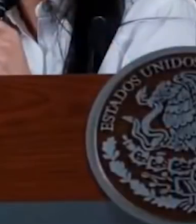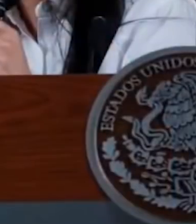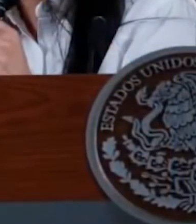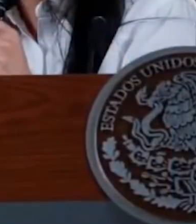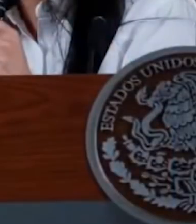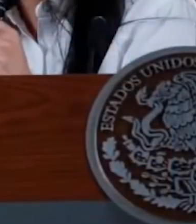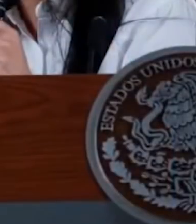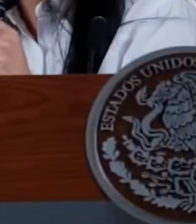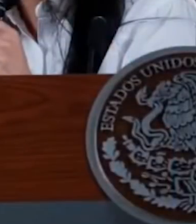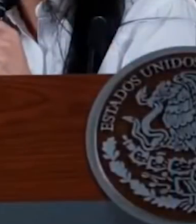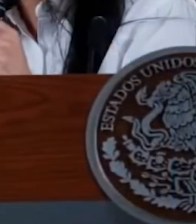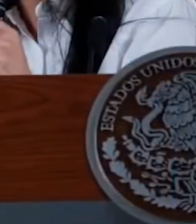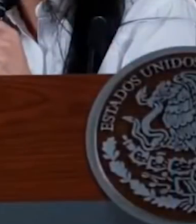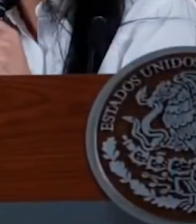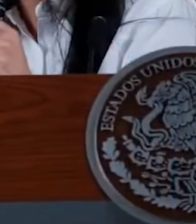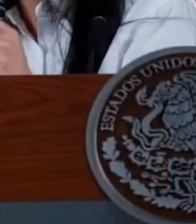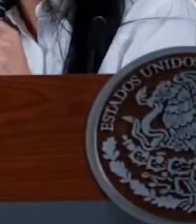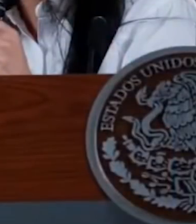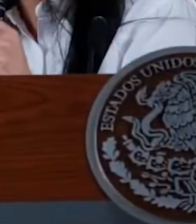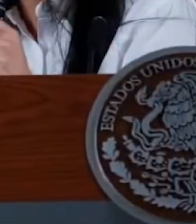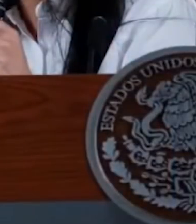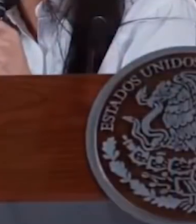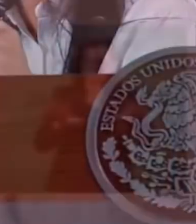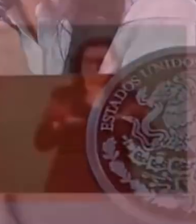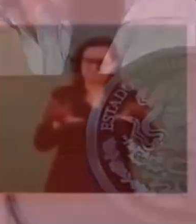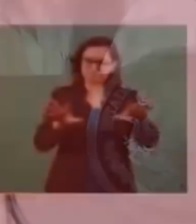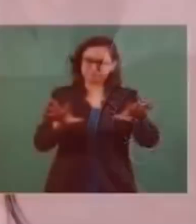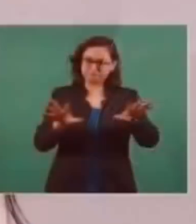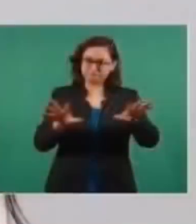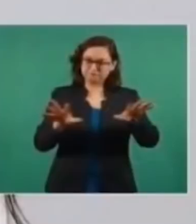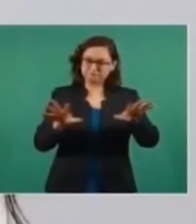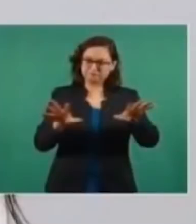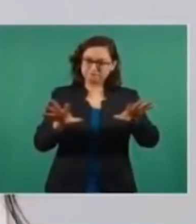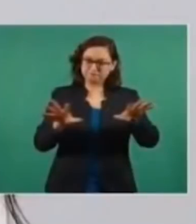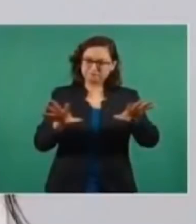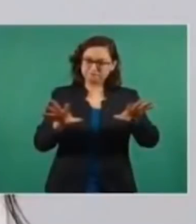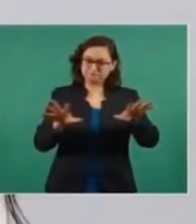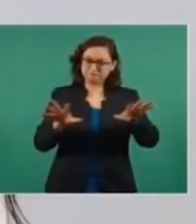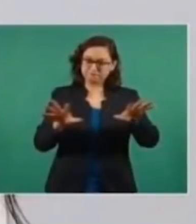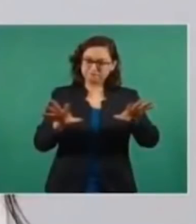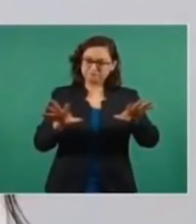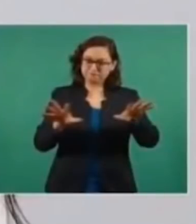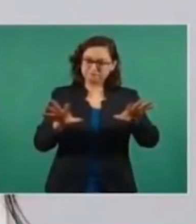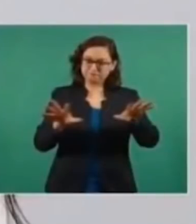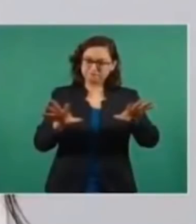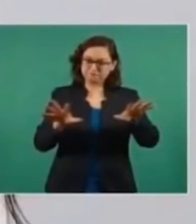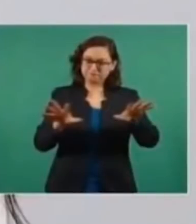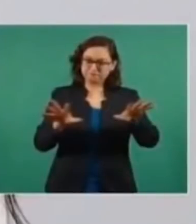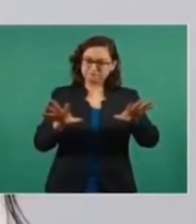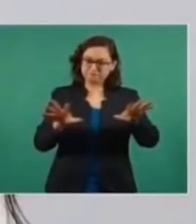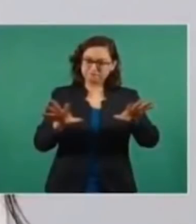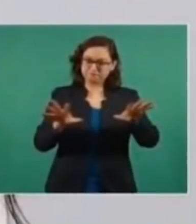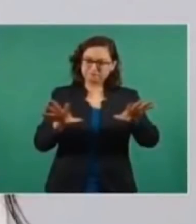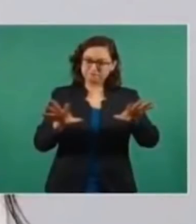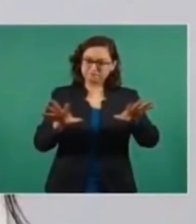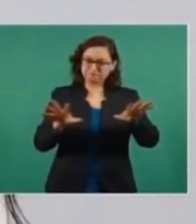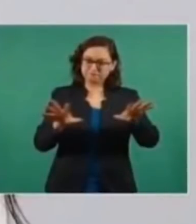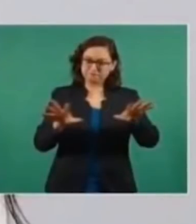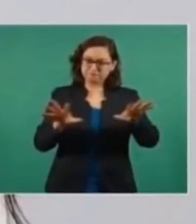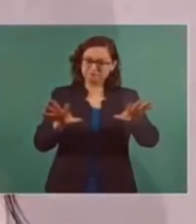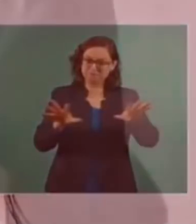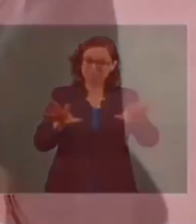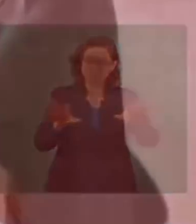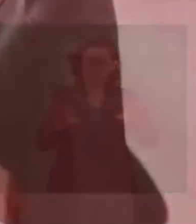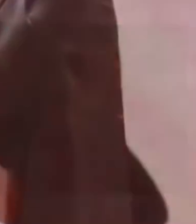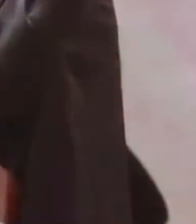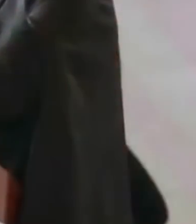futuro. No, no es un escrito en mi defensa, porque afortunadamente mi trabajo y el de mi equipo está a la luz pública y habla por mí desde hace casi